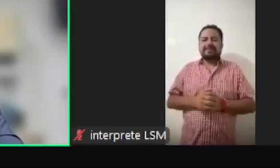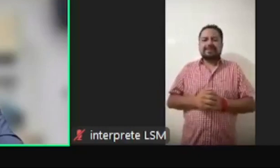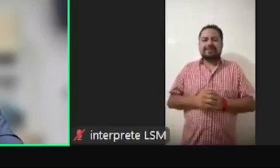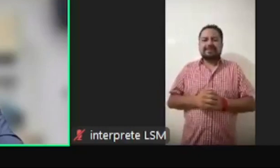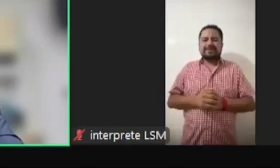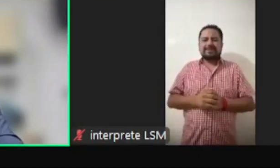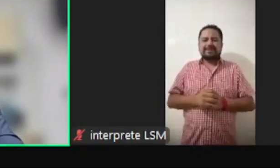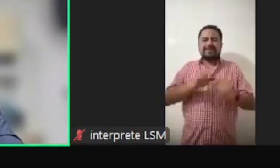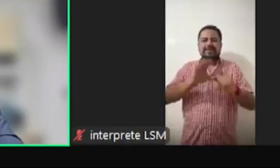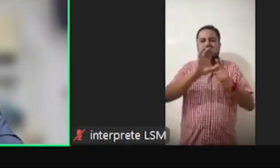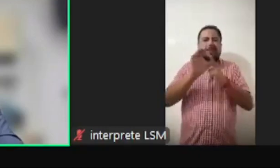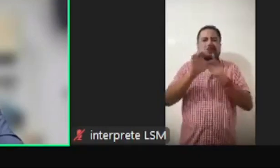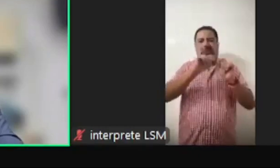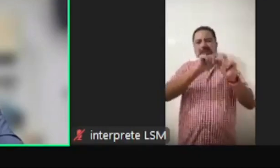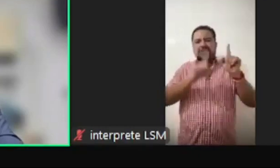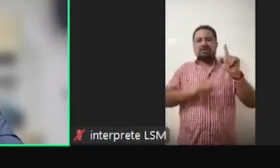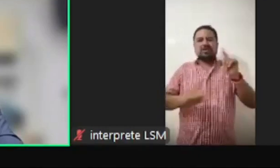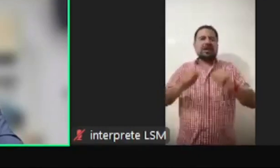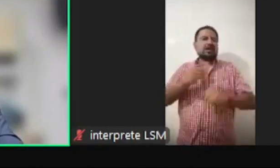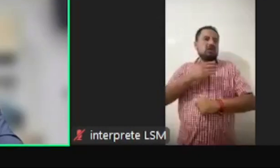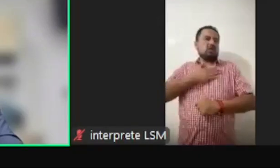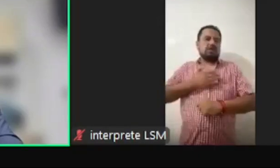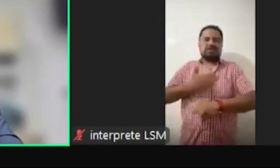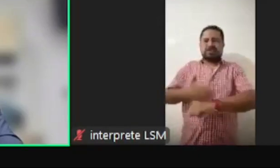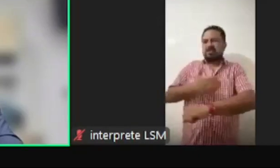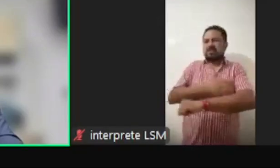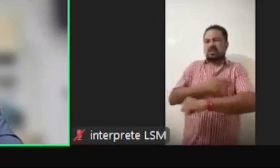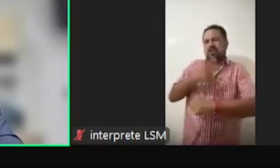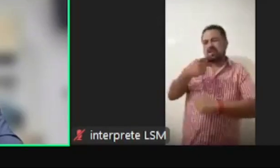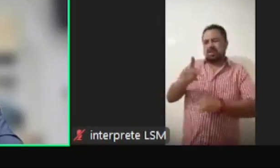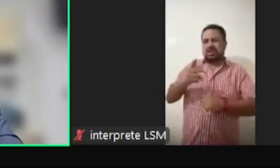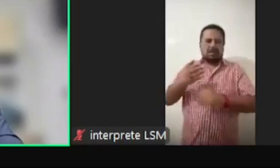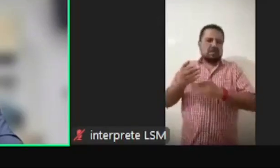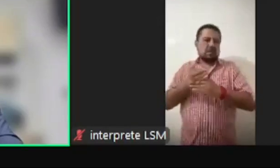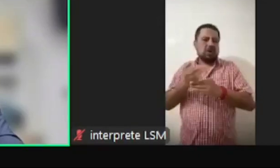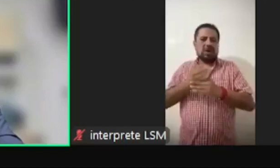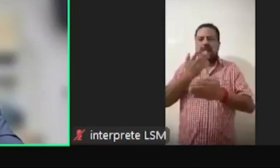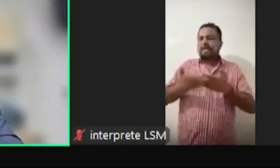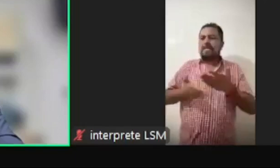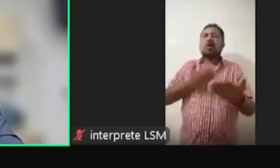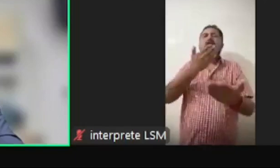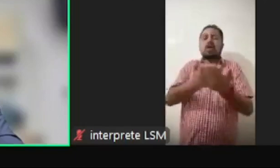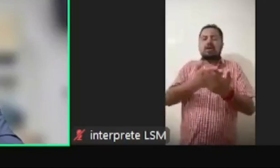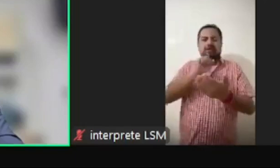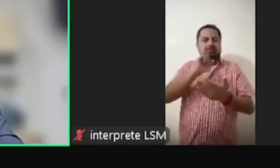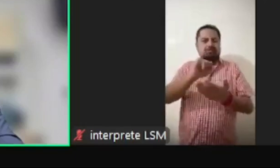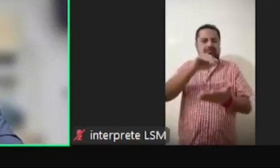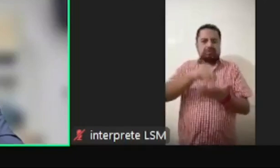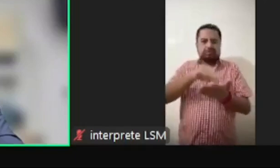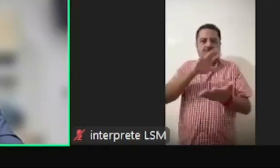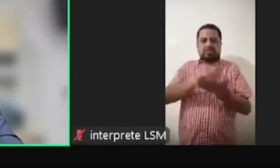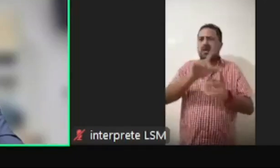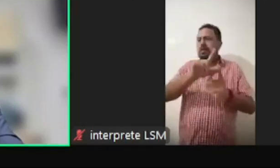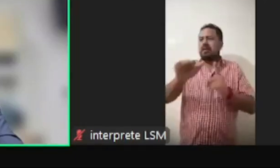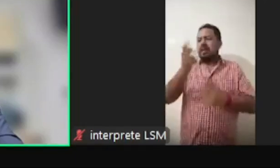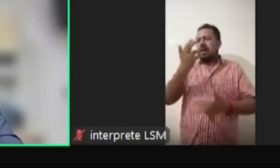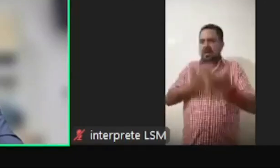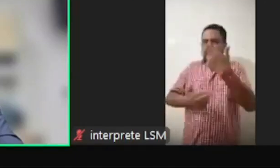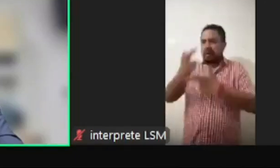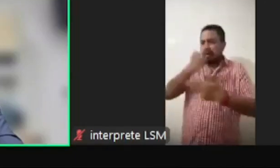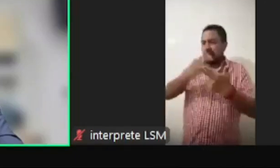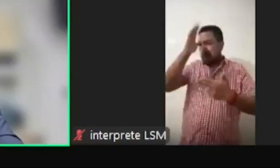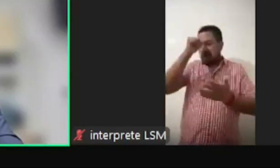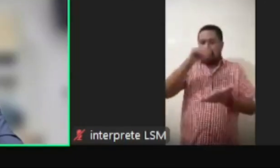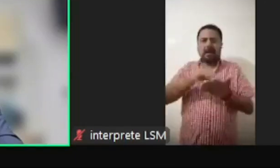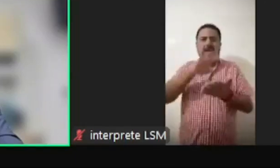CNHJ-GRO-522-2024 por la Comisión Nacional de Honestidad y Justicia de Morena. En el proyecto se propone declarar fundado y, en consecuencia, revocar el acuerdo impugnado para los